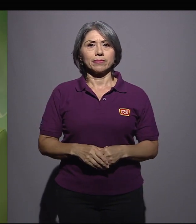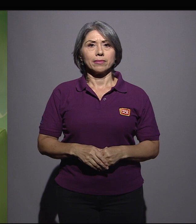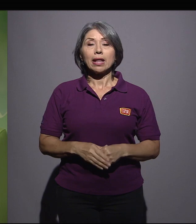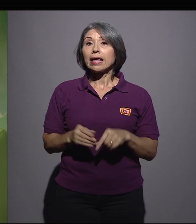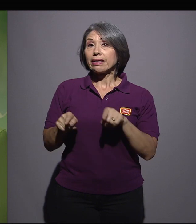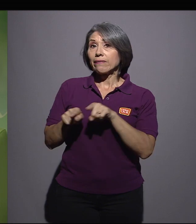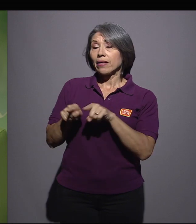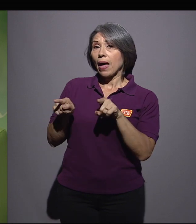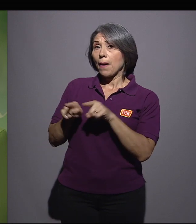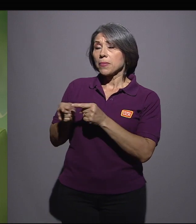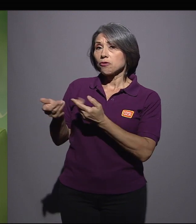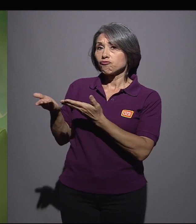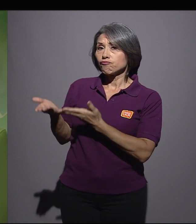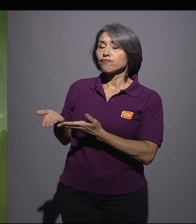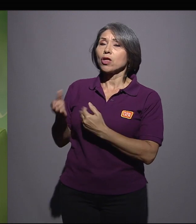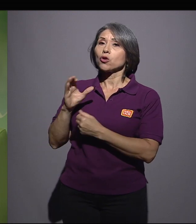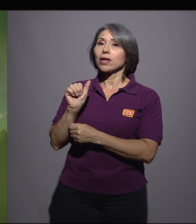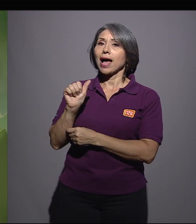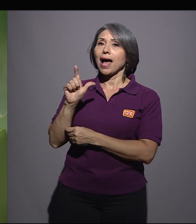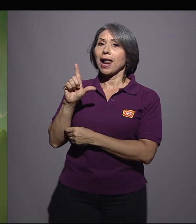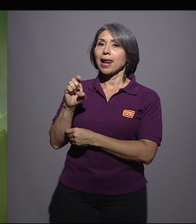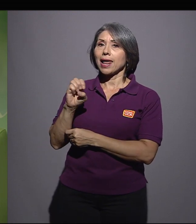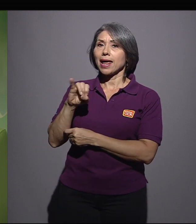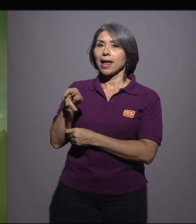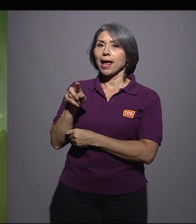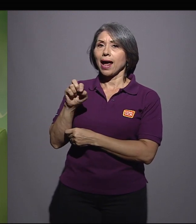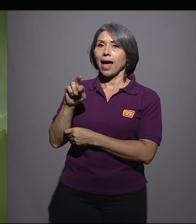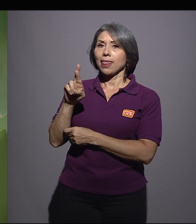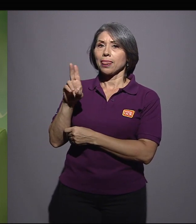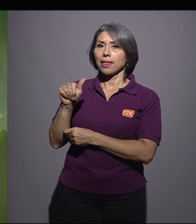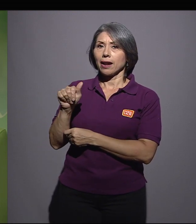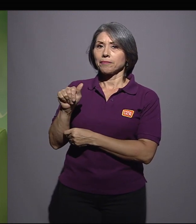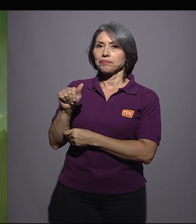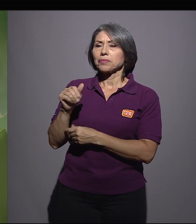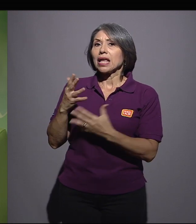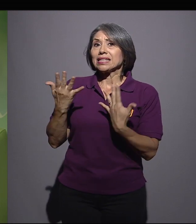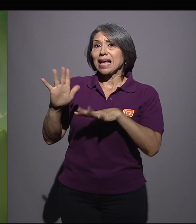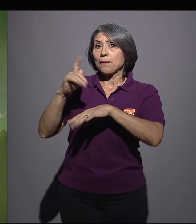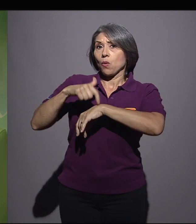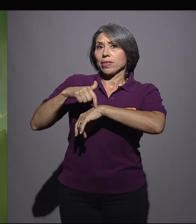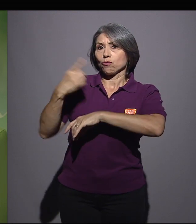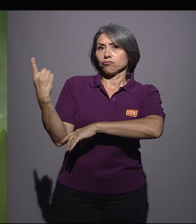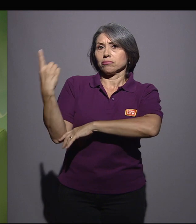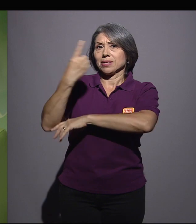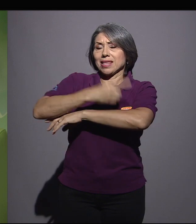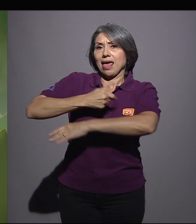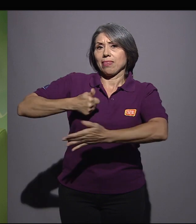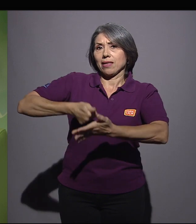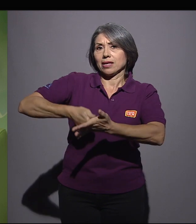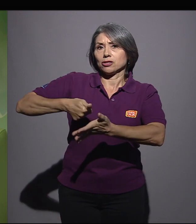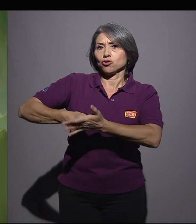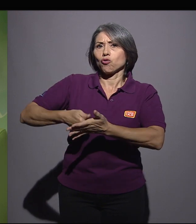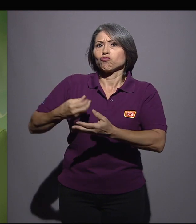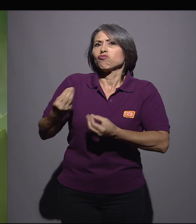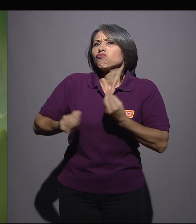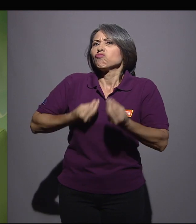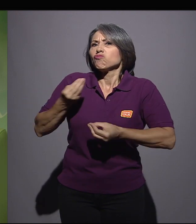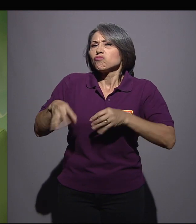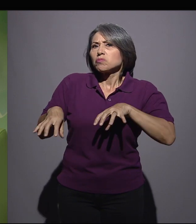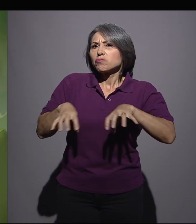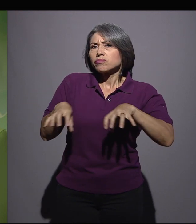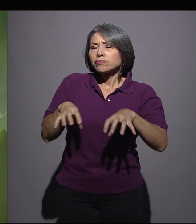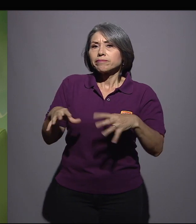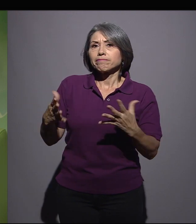Alejandra, ¿cuáles son las dinámicas ya en el momento del día de la elección, verdad? No sé si de